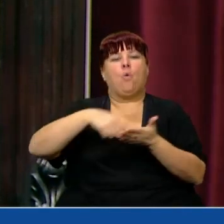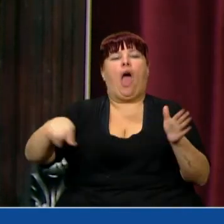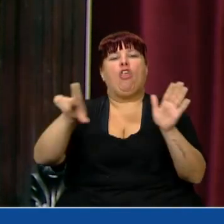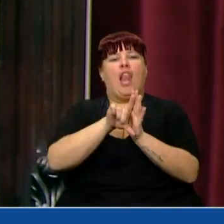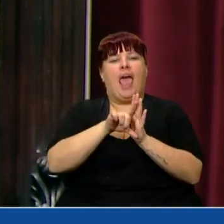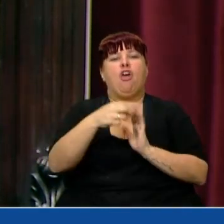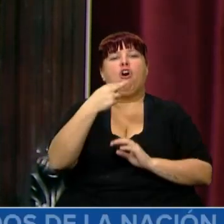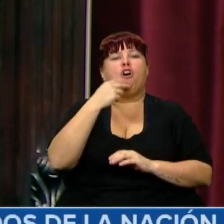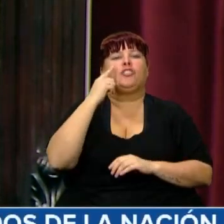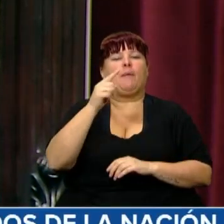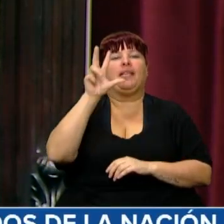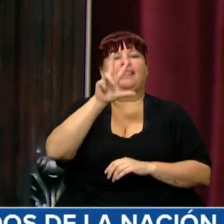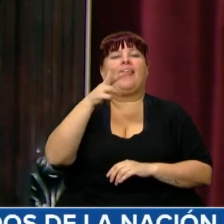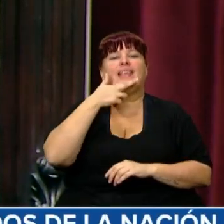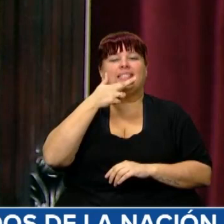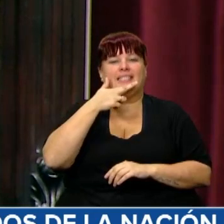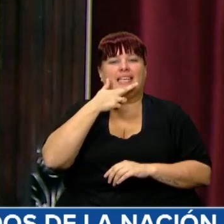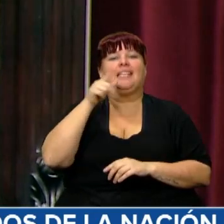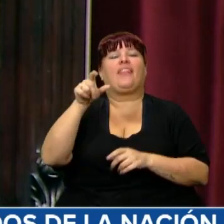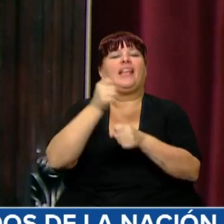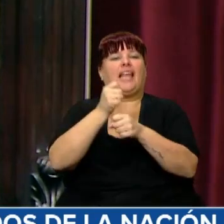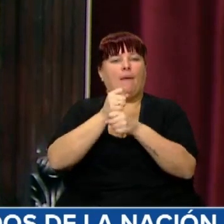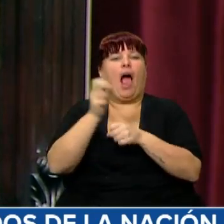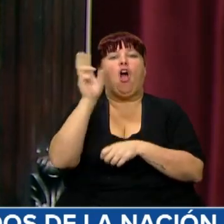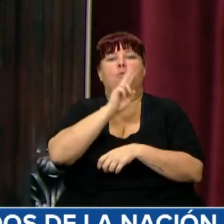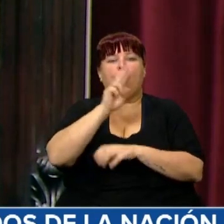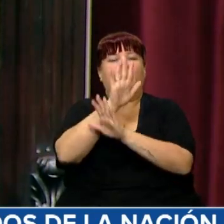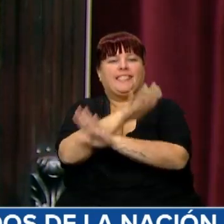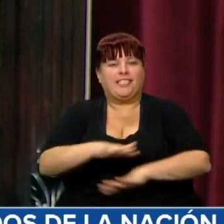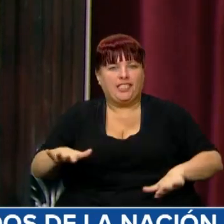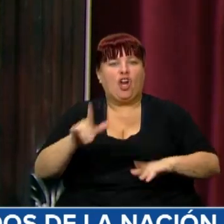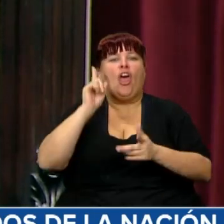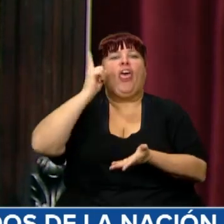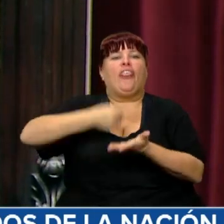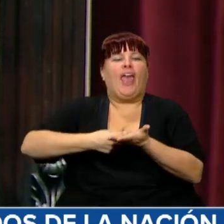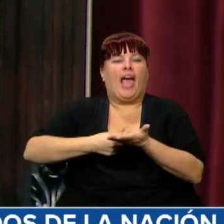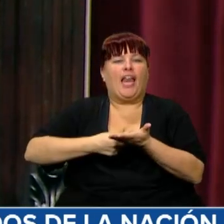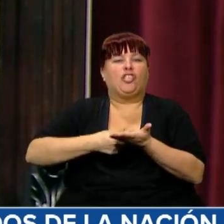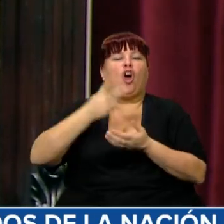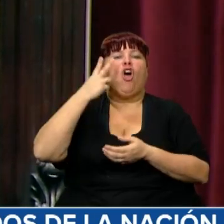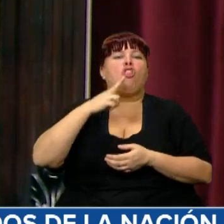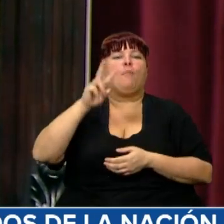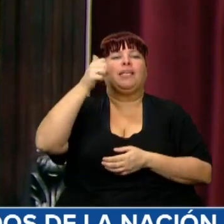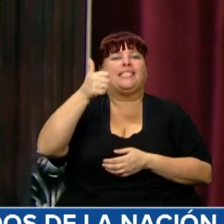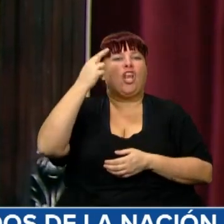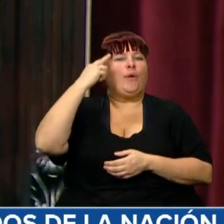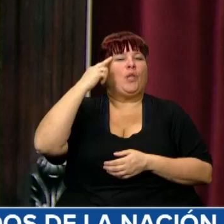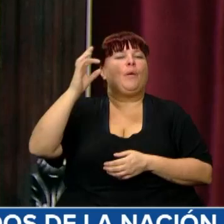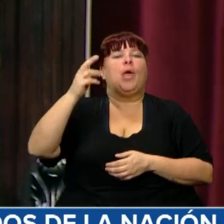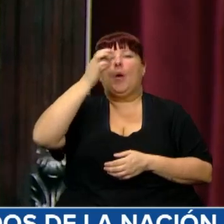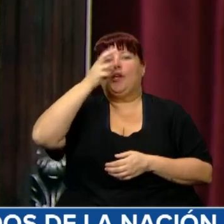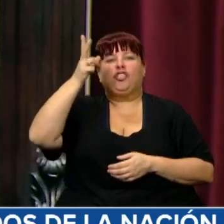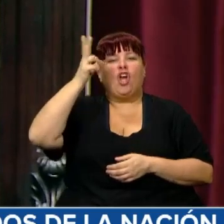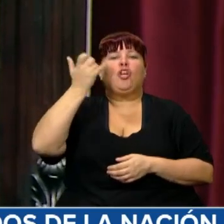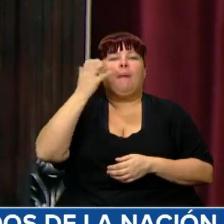Ley 11.317 de Trabajo de las Mujeres y Niños y el Decreto 2699 del 28 de